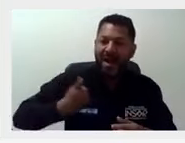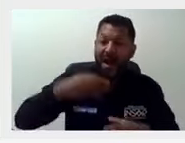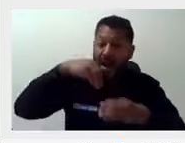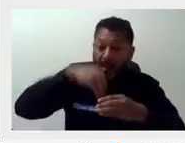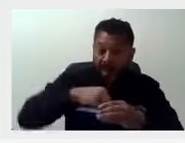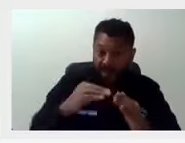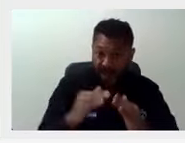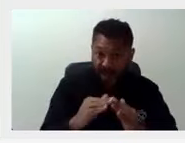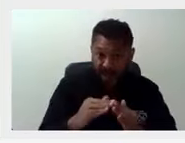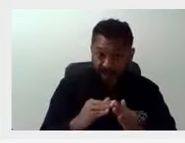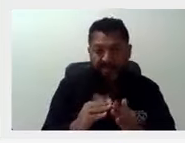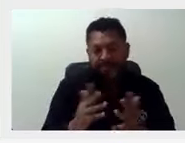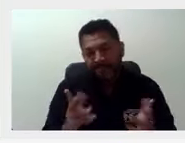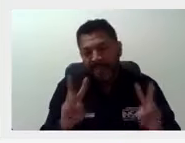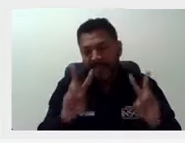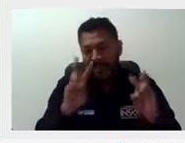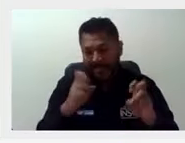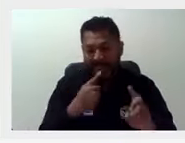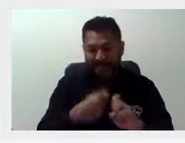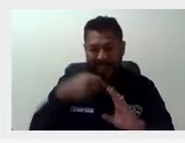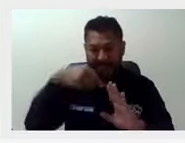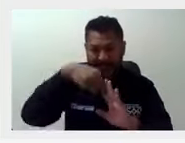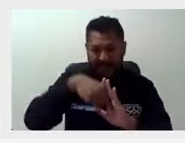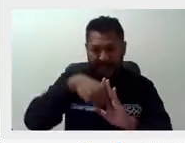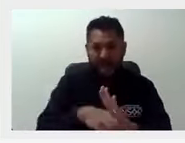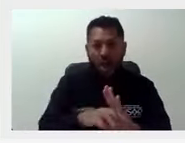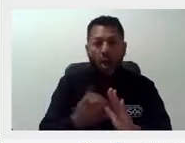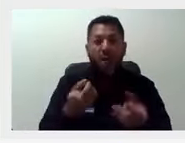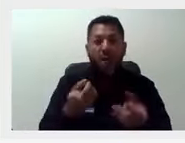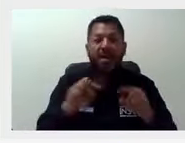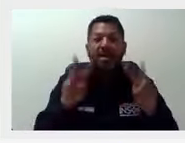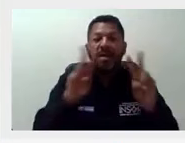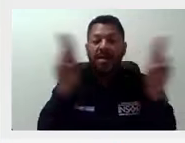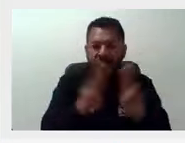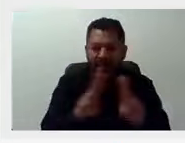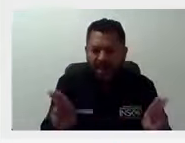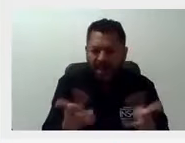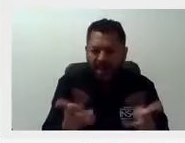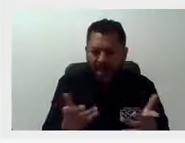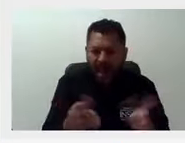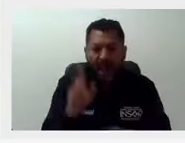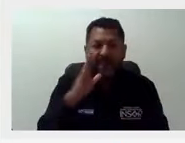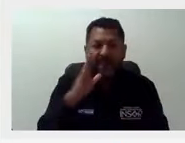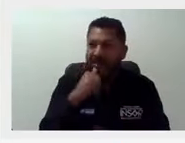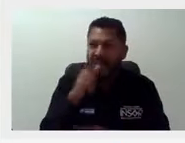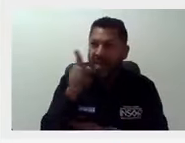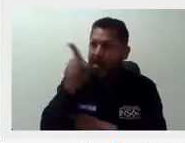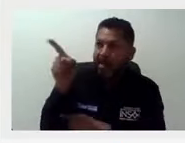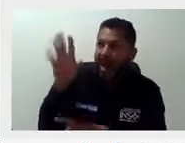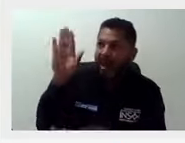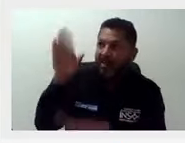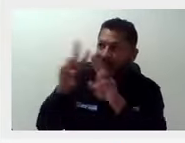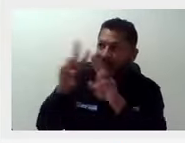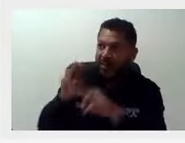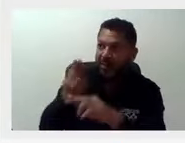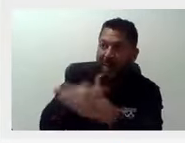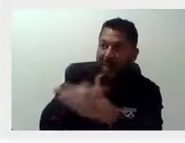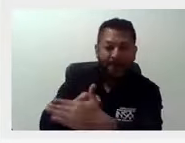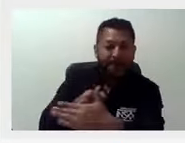que hay un tema bien complejo y es la conectividad también. Entonces, no en todos lados tenemos la posibilidad de acceder al internet y tenemos